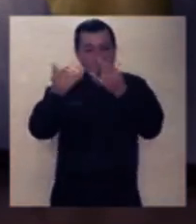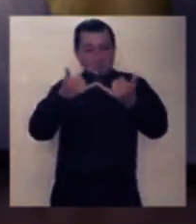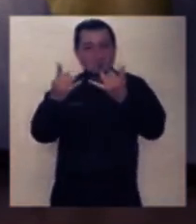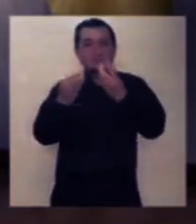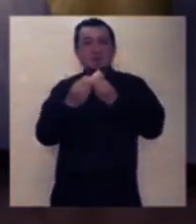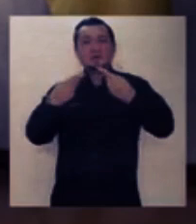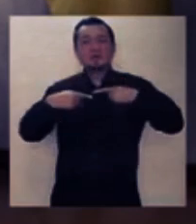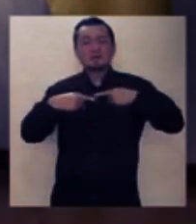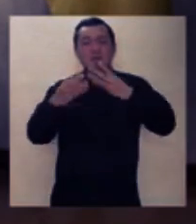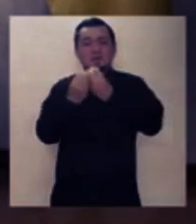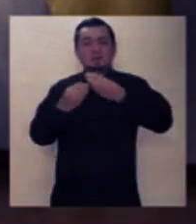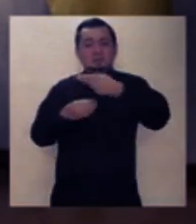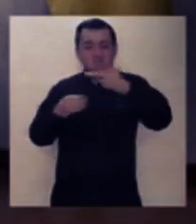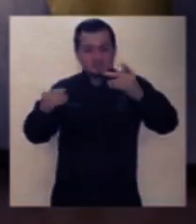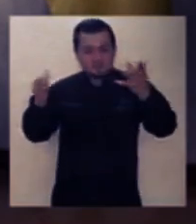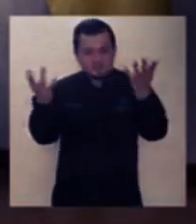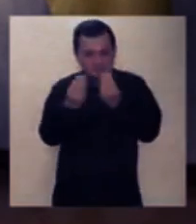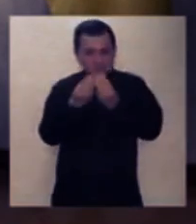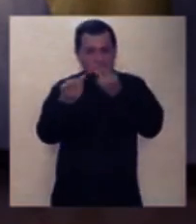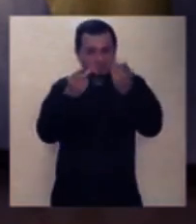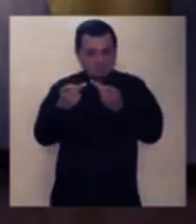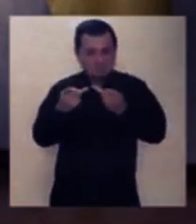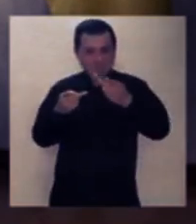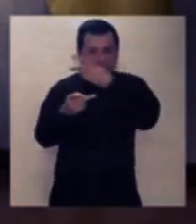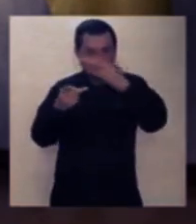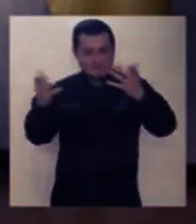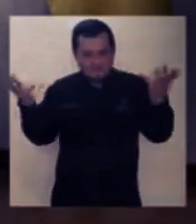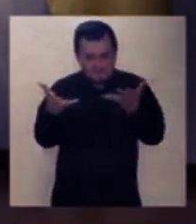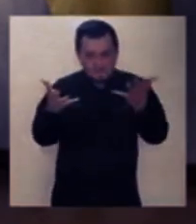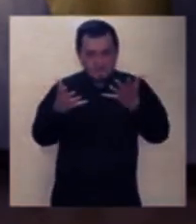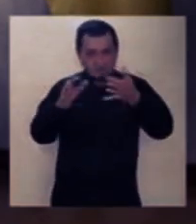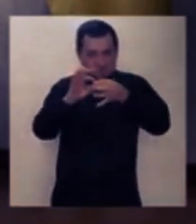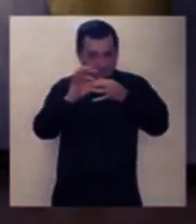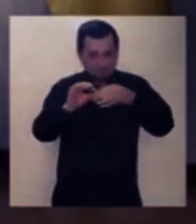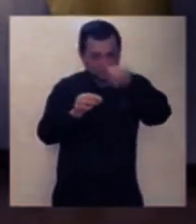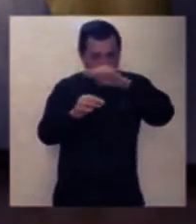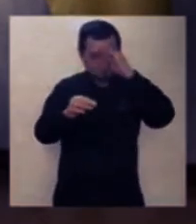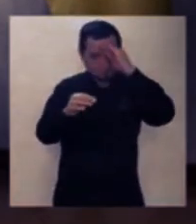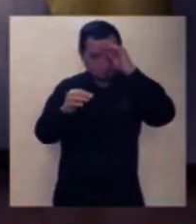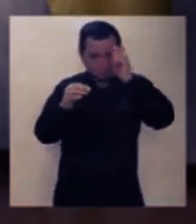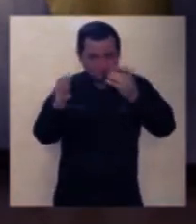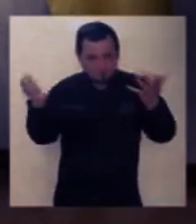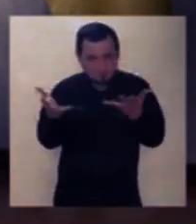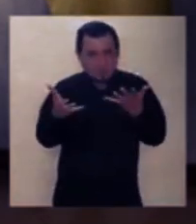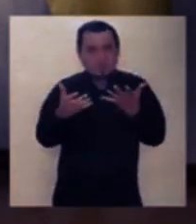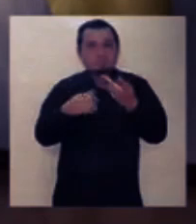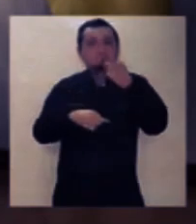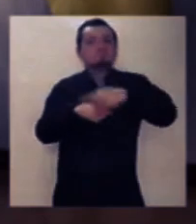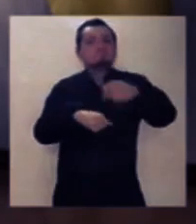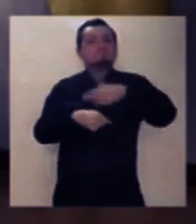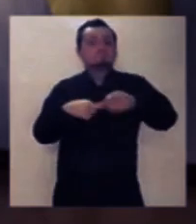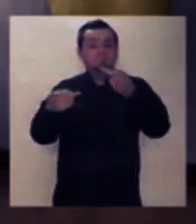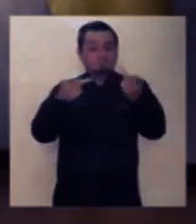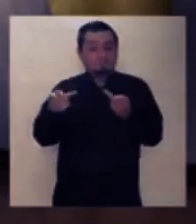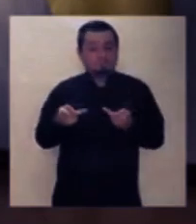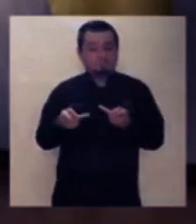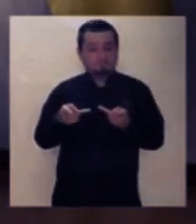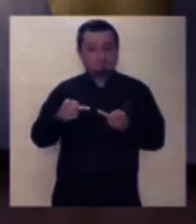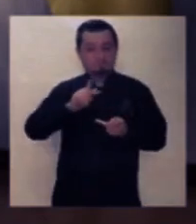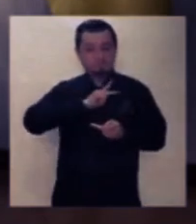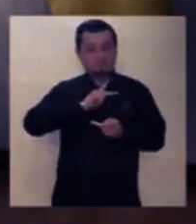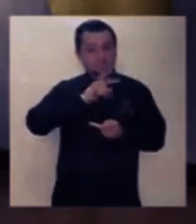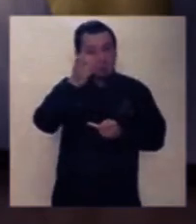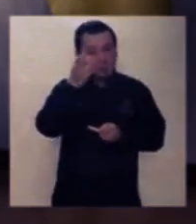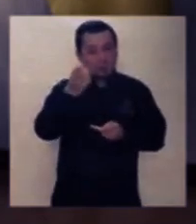que hemos visto en estos días es otra cosa, una muestra clara de irresponsabilidad e inconsciencia que nos ha puesto en riesgo a todos. Esto no puede seguir